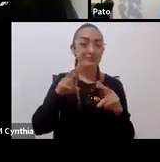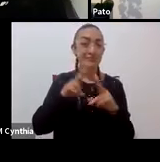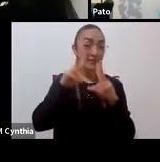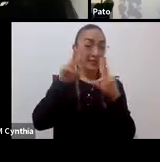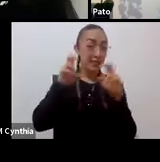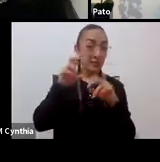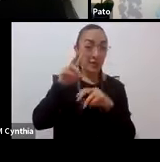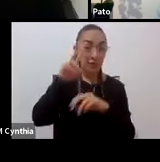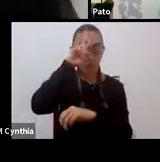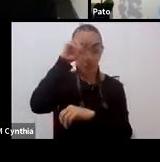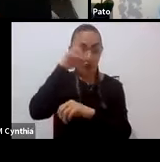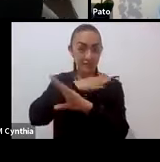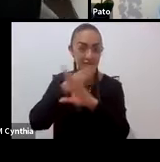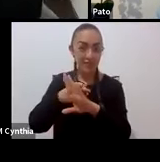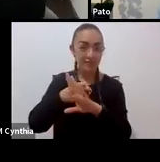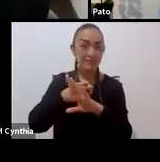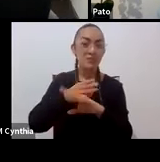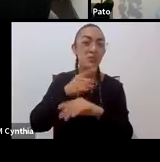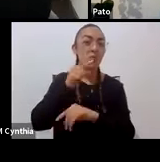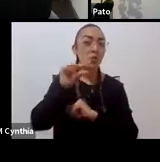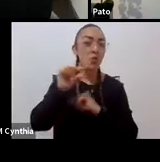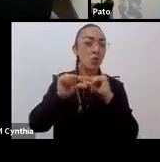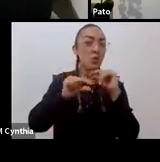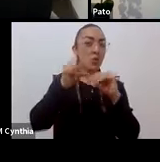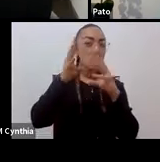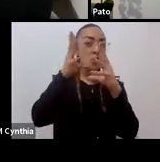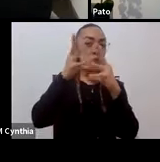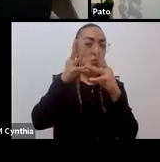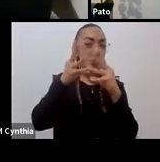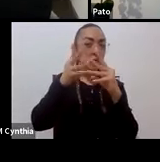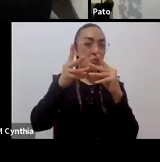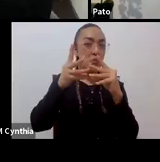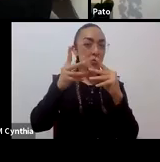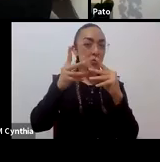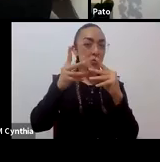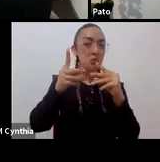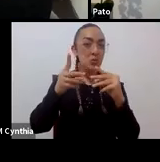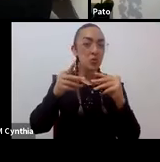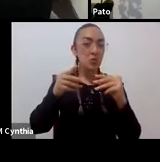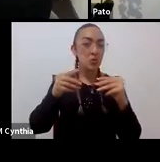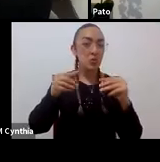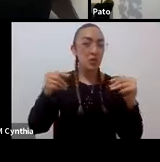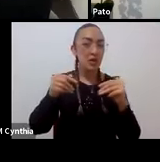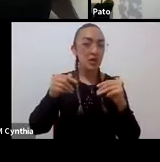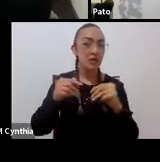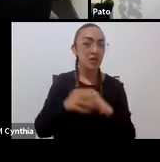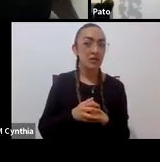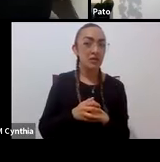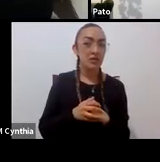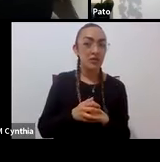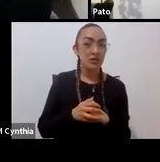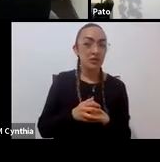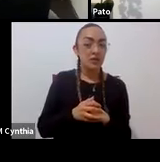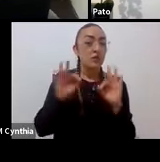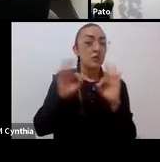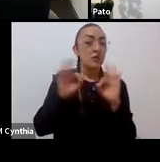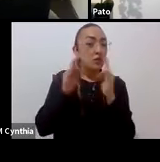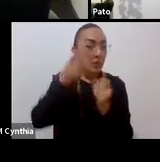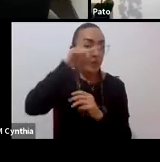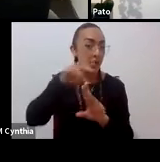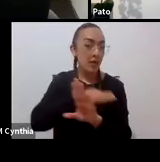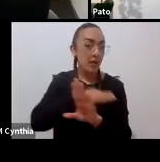manera. Se van desactivando los mecanismos que conducen a